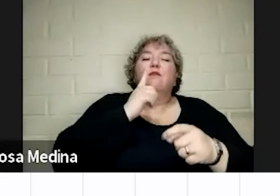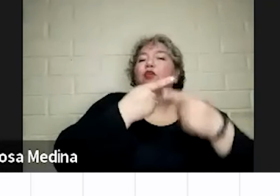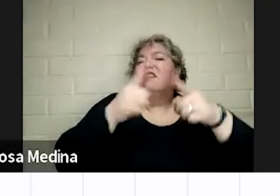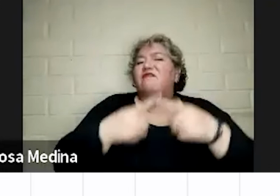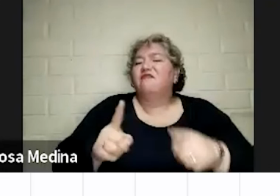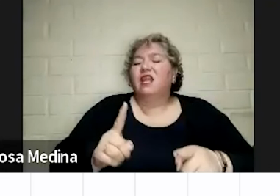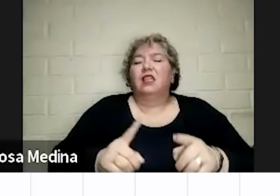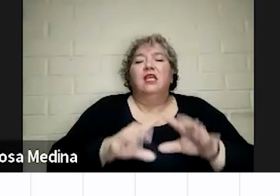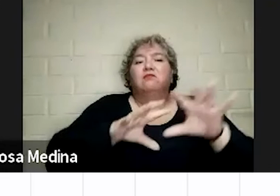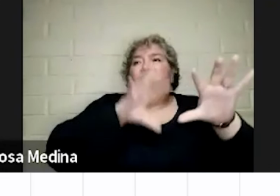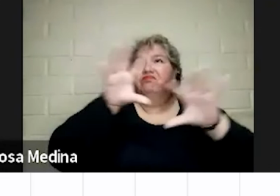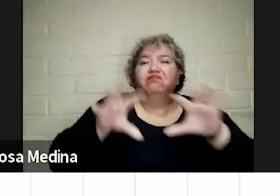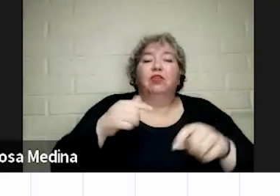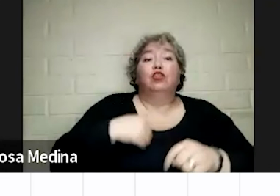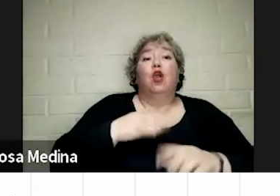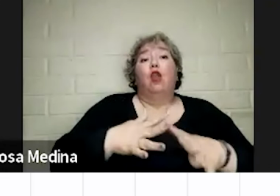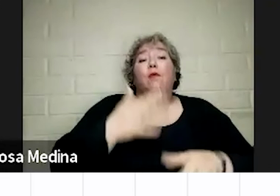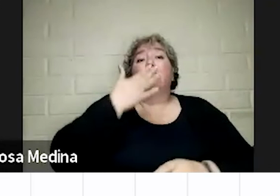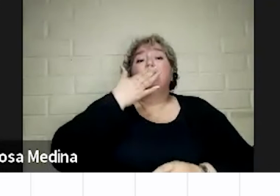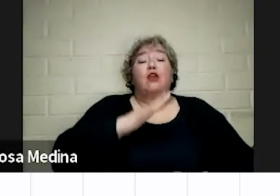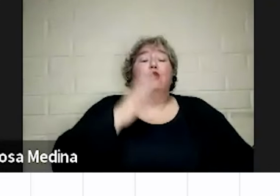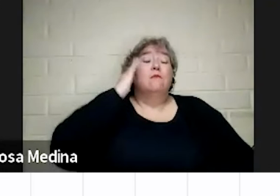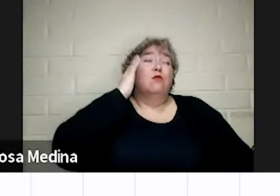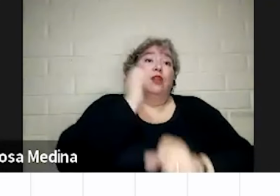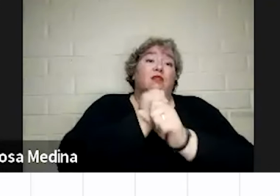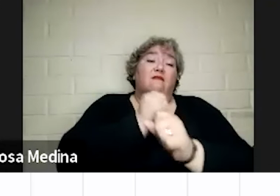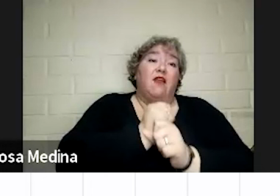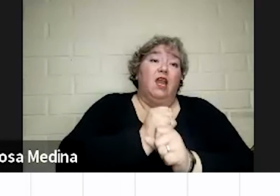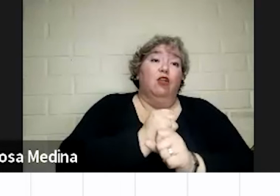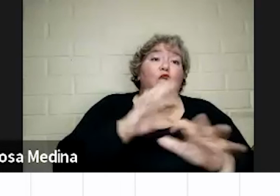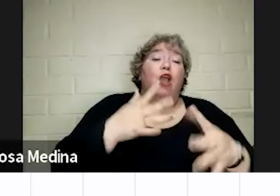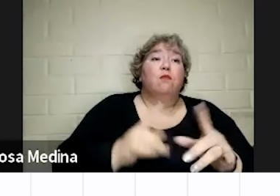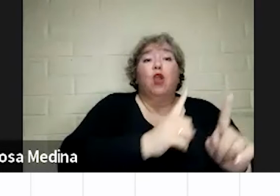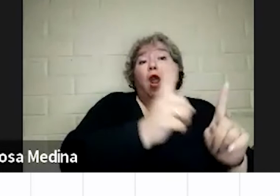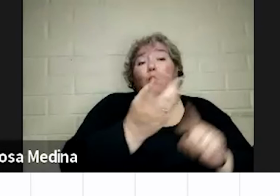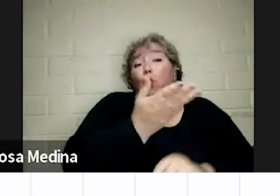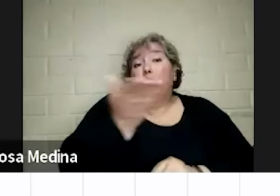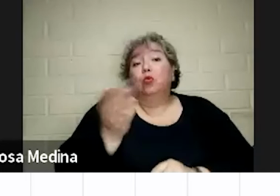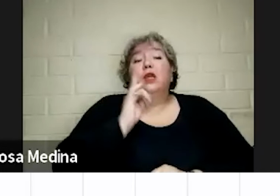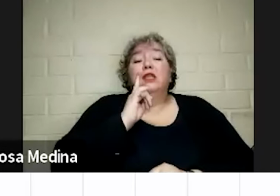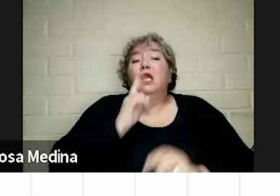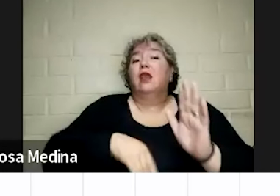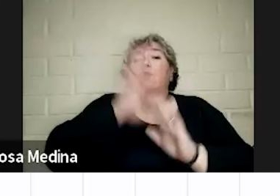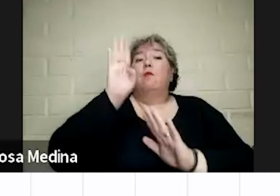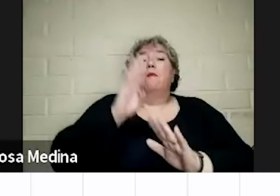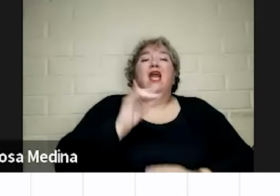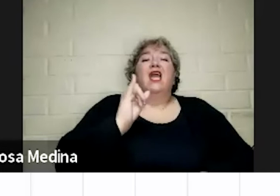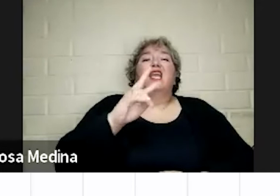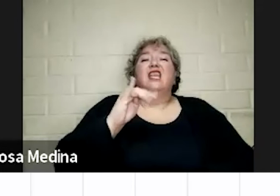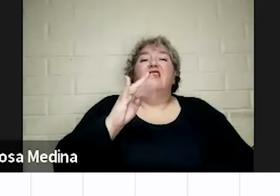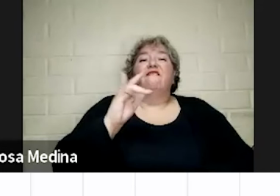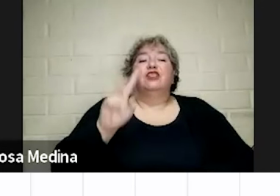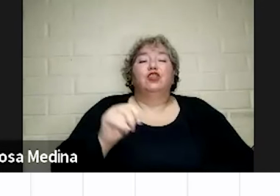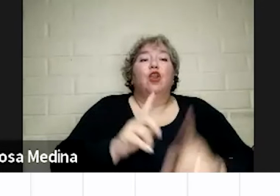lo mejor yo voy a tener mejor memoria de trabajo, a lo mejor alguna de ustedes va a tener mayor capacidad de inhibición, otra va a ser buena